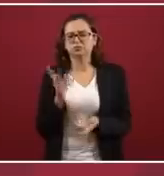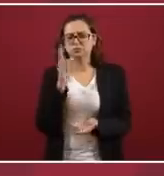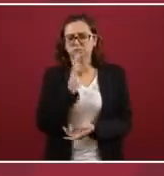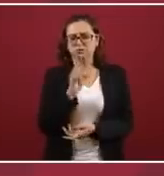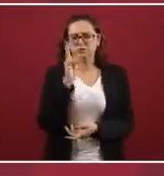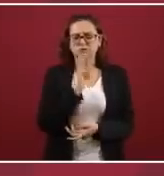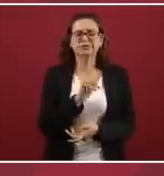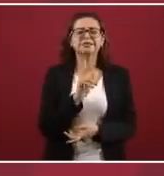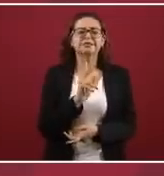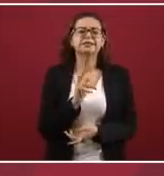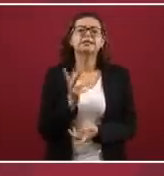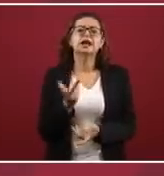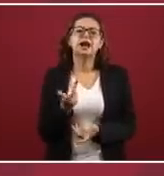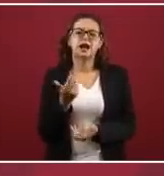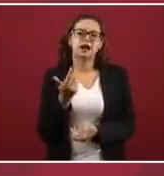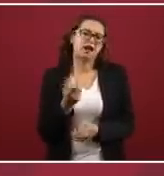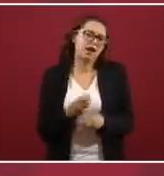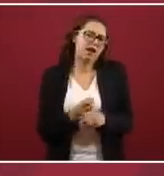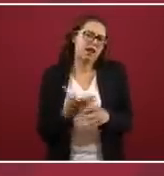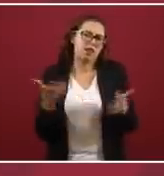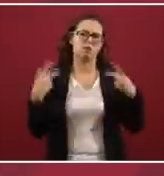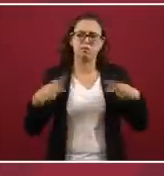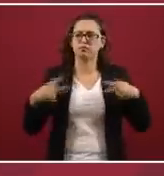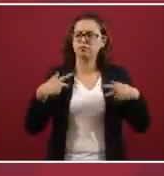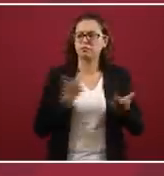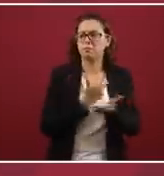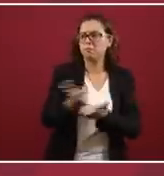Queremos desde luego que mejore el salario,